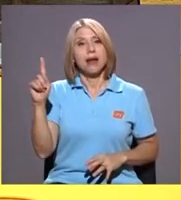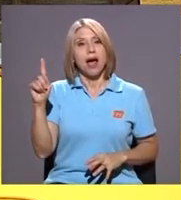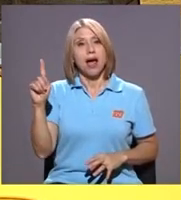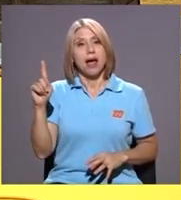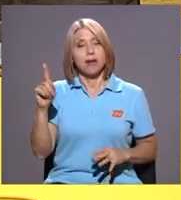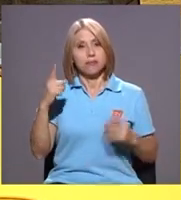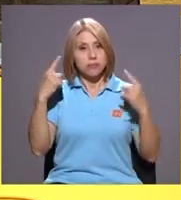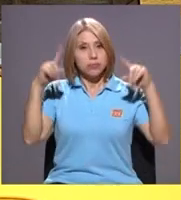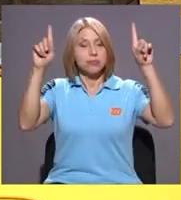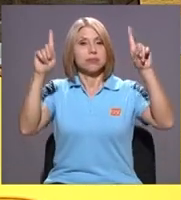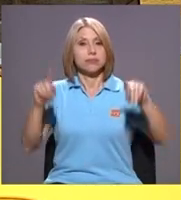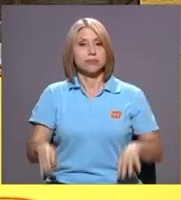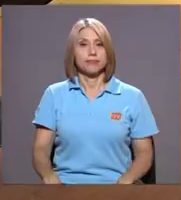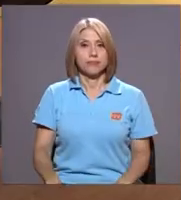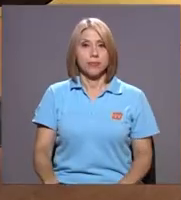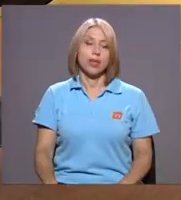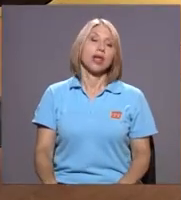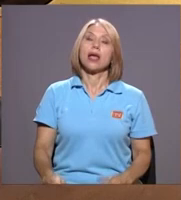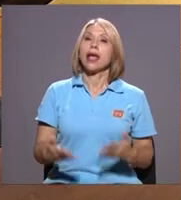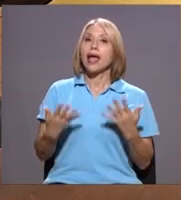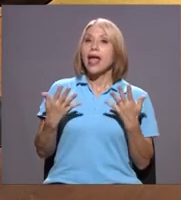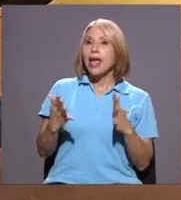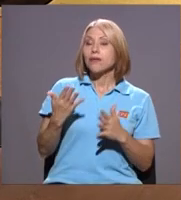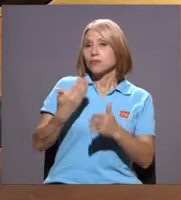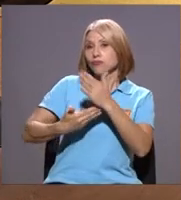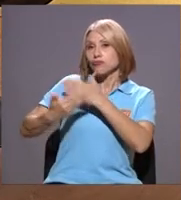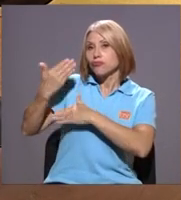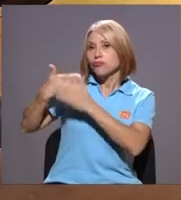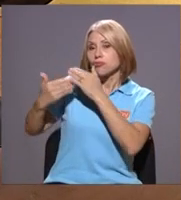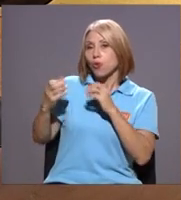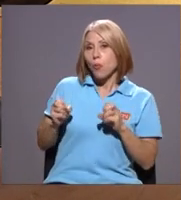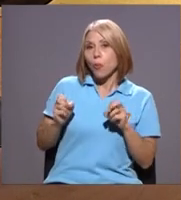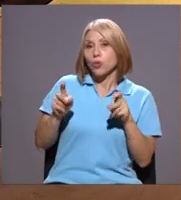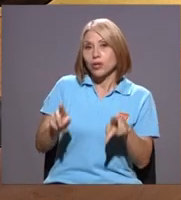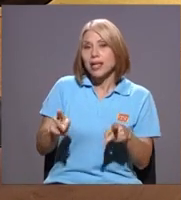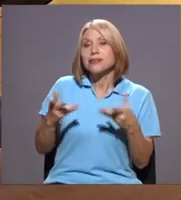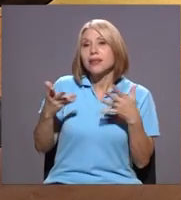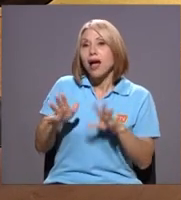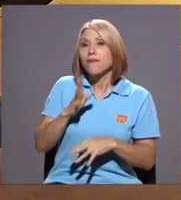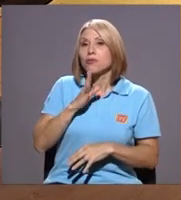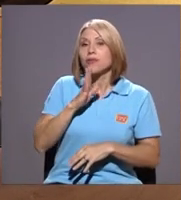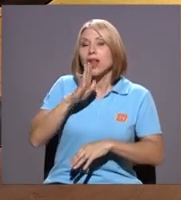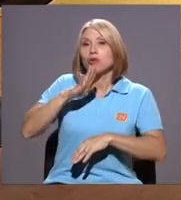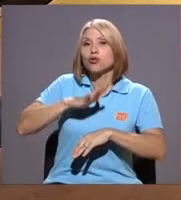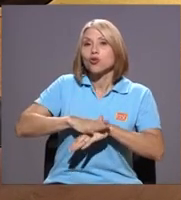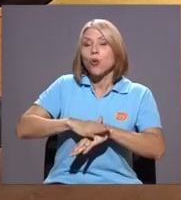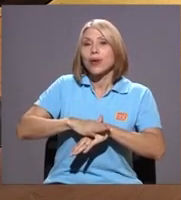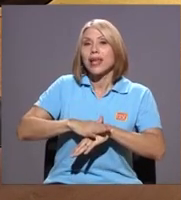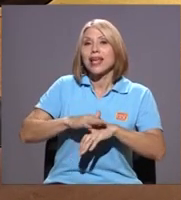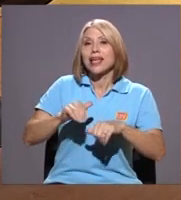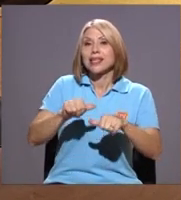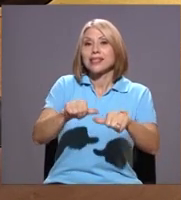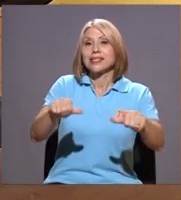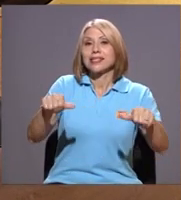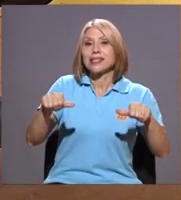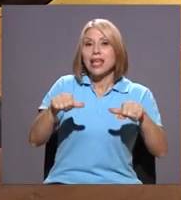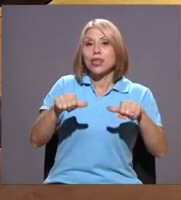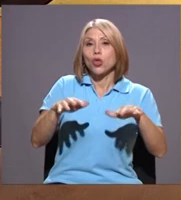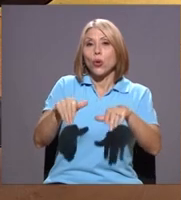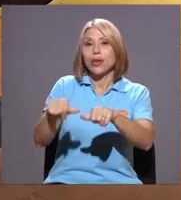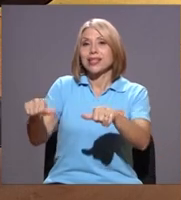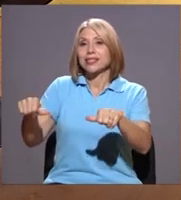converger. En las oportunidades anteriores habíamos hablado de sectores. En este Plan Nacional